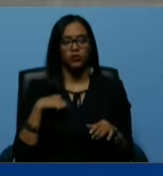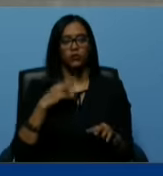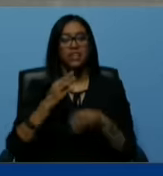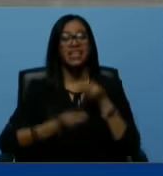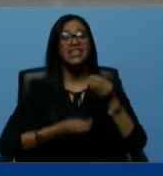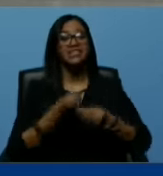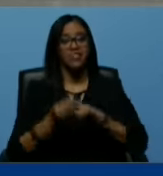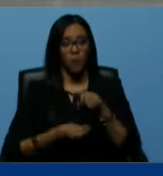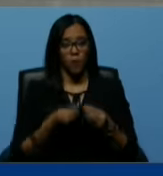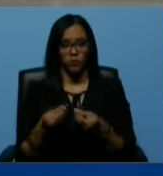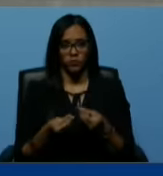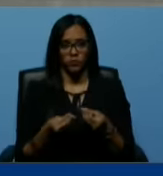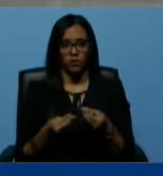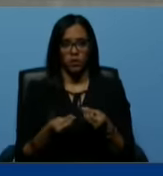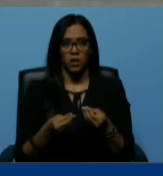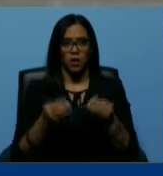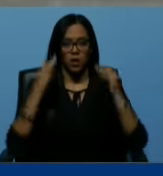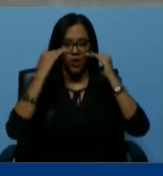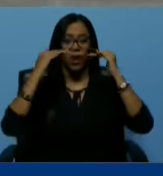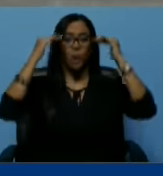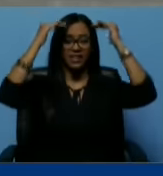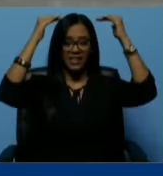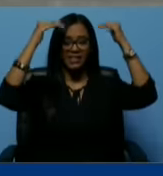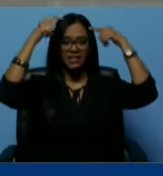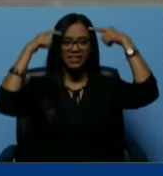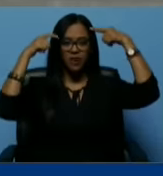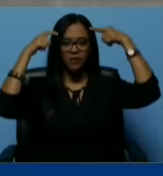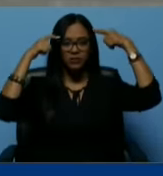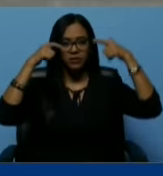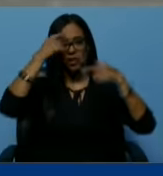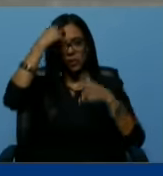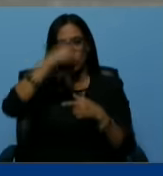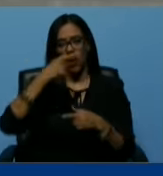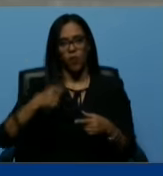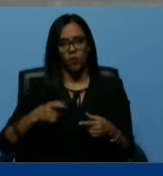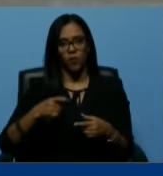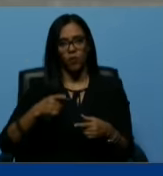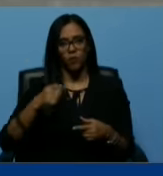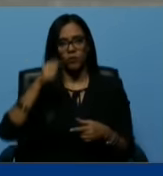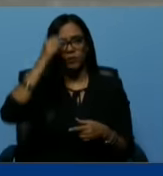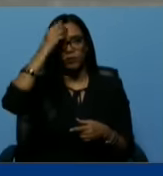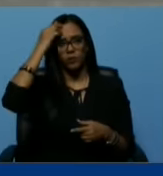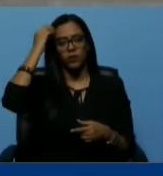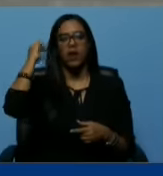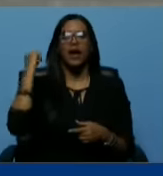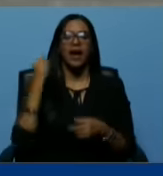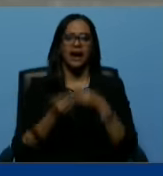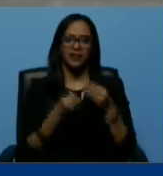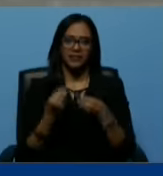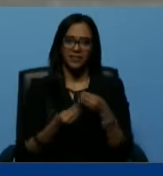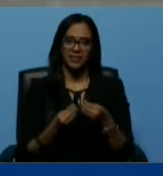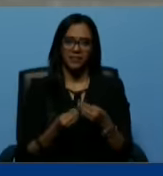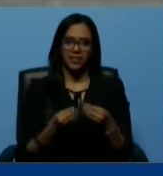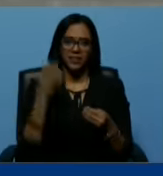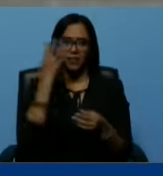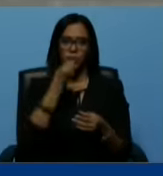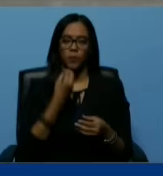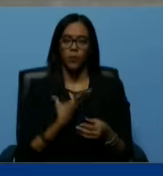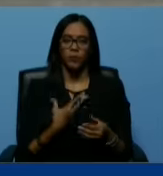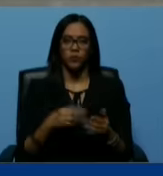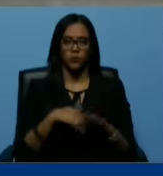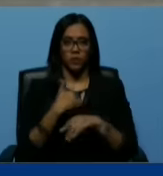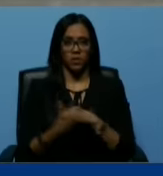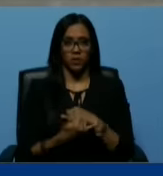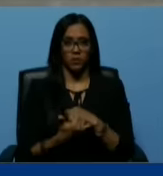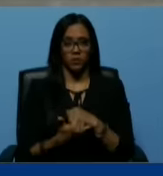hicimos con el comandante Chávez y el pueblo hacer nacer este hermoso proyecto.